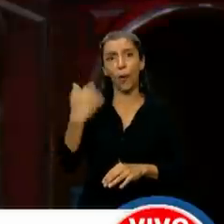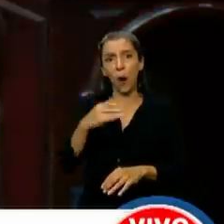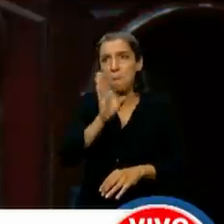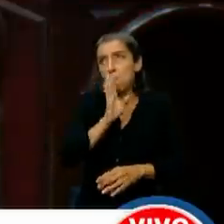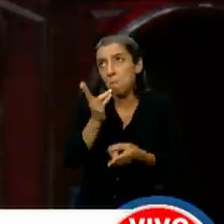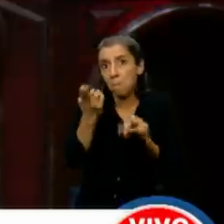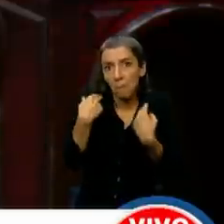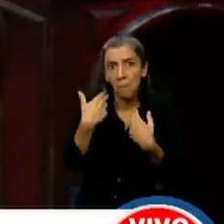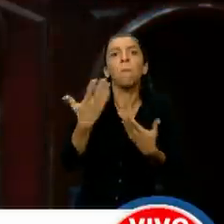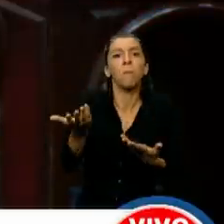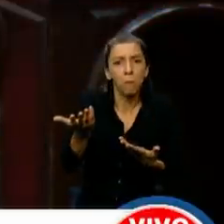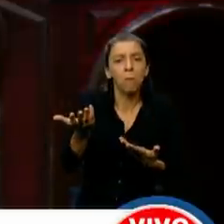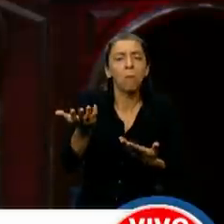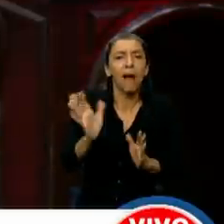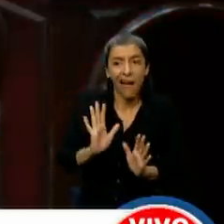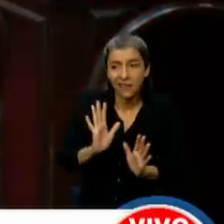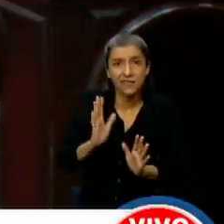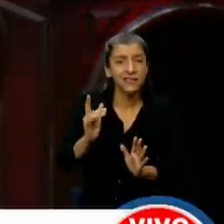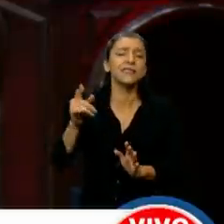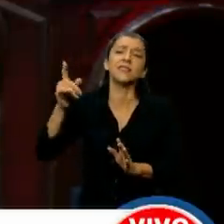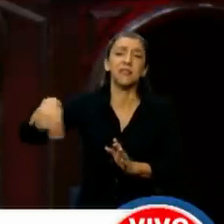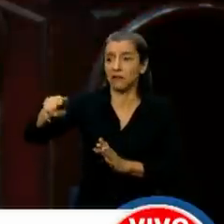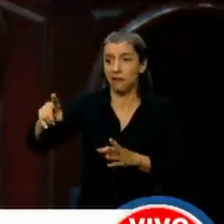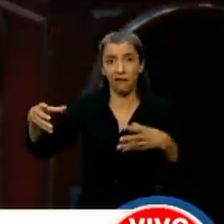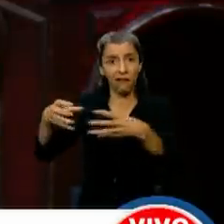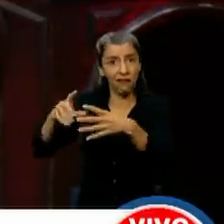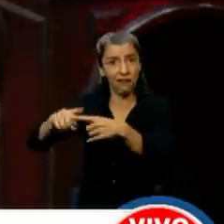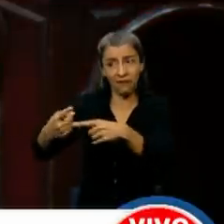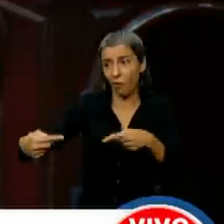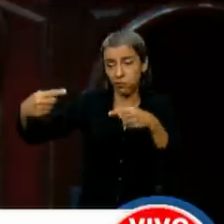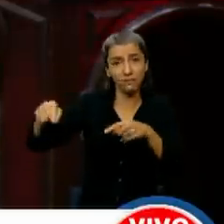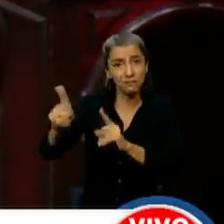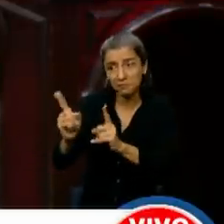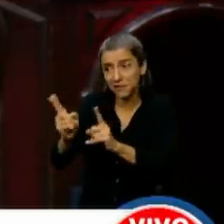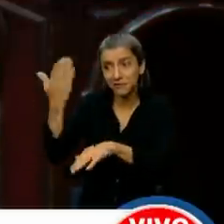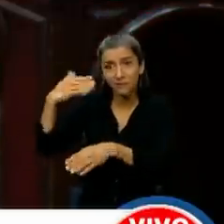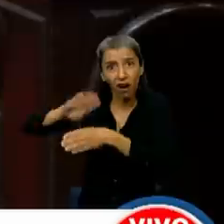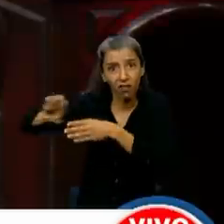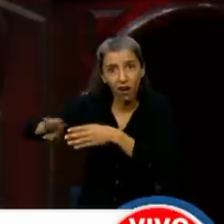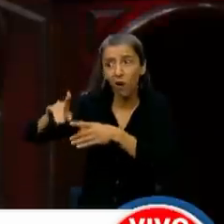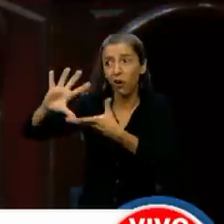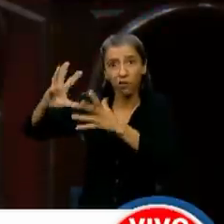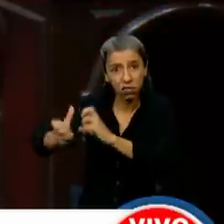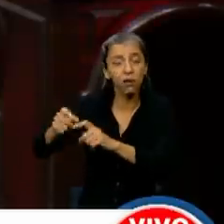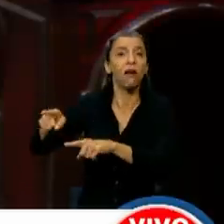como única respuesta a la crisis que ellos mismos generaron promueven el ajuste